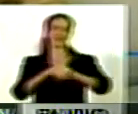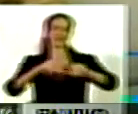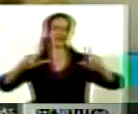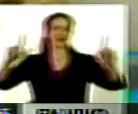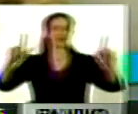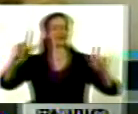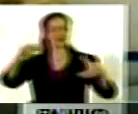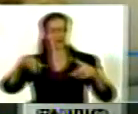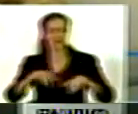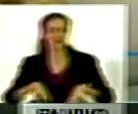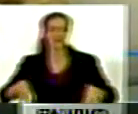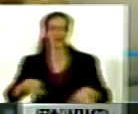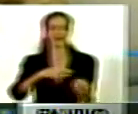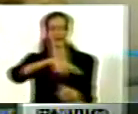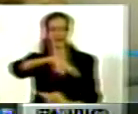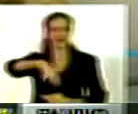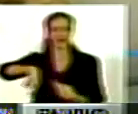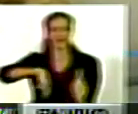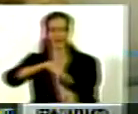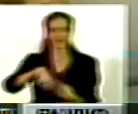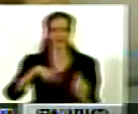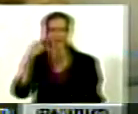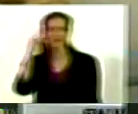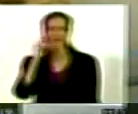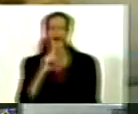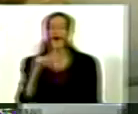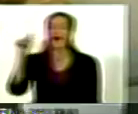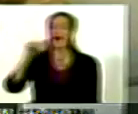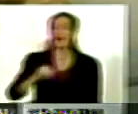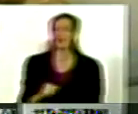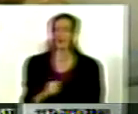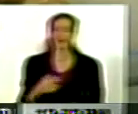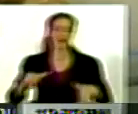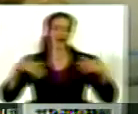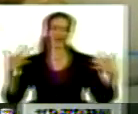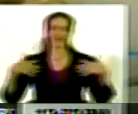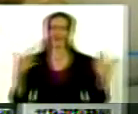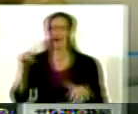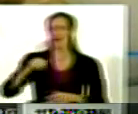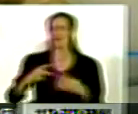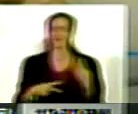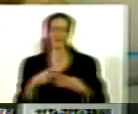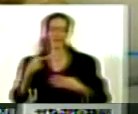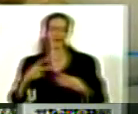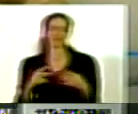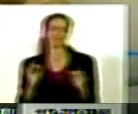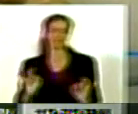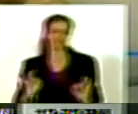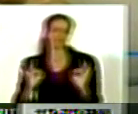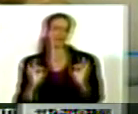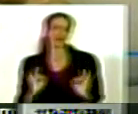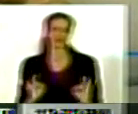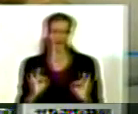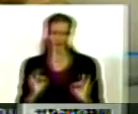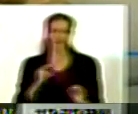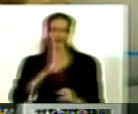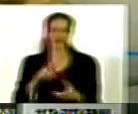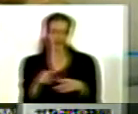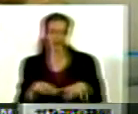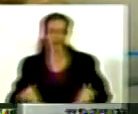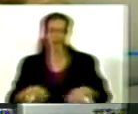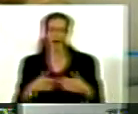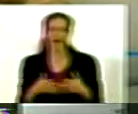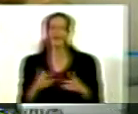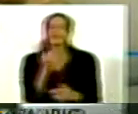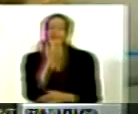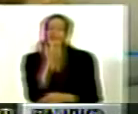y cuna de la revolución bolivariana. Aquí vamos con mucha alegría. Hoy tenemos un programa muy especial. Estamos a las puertas del